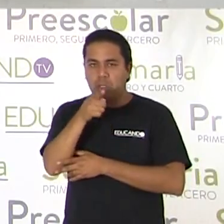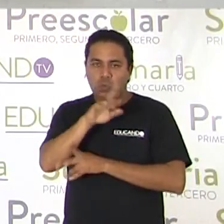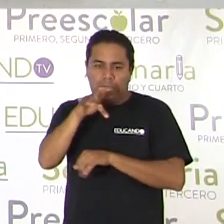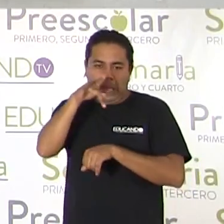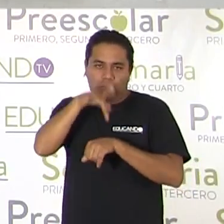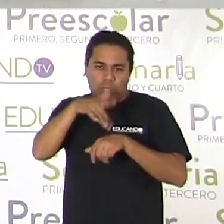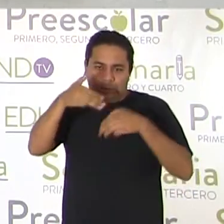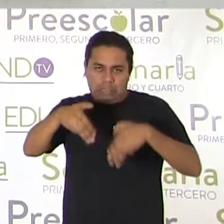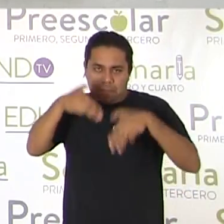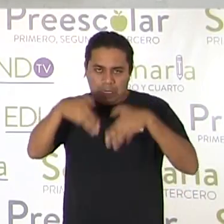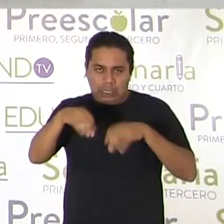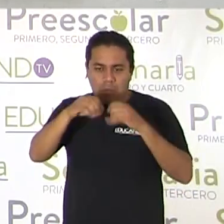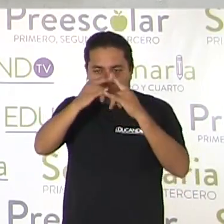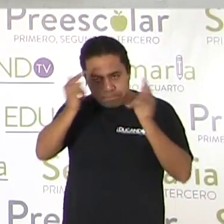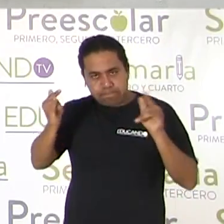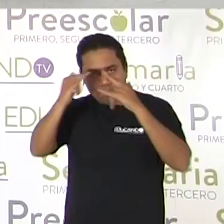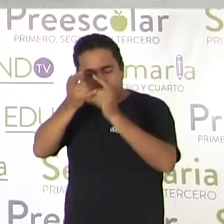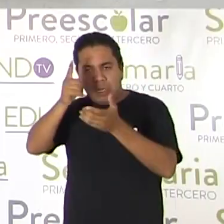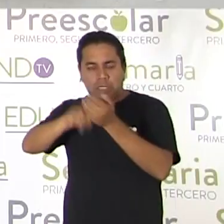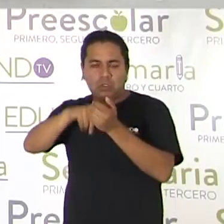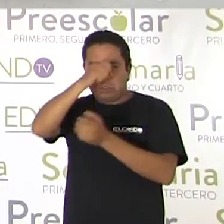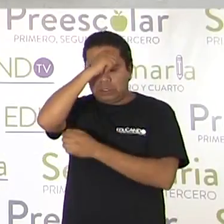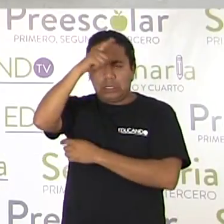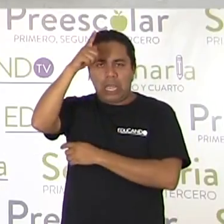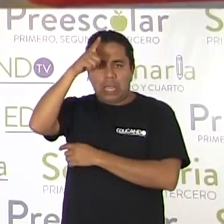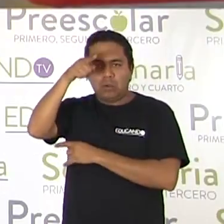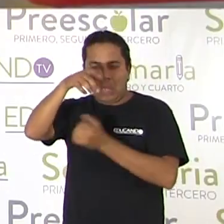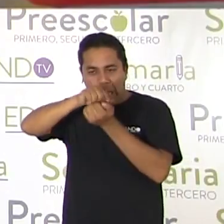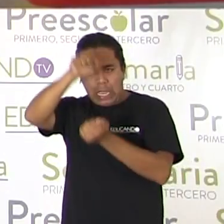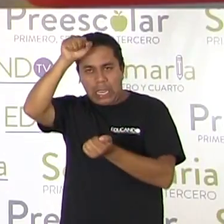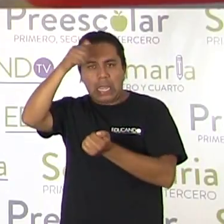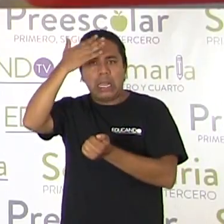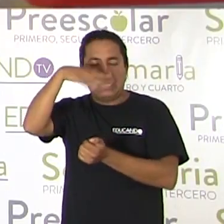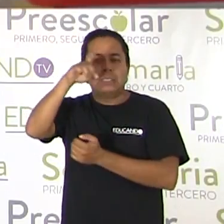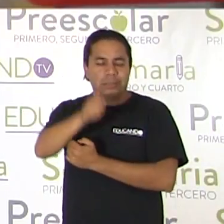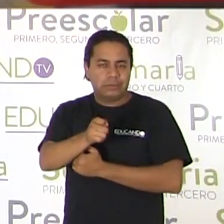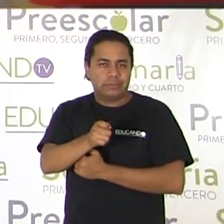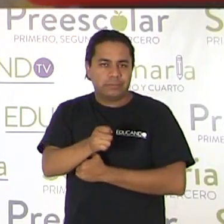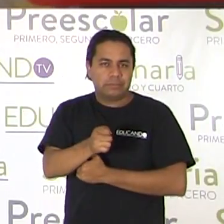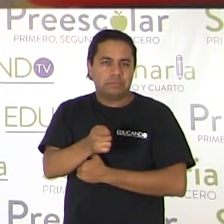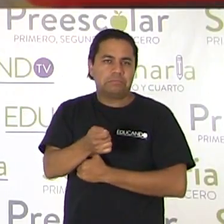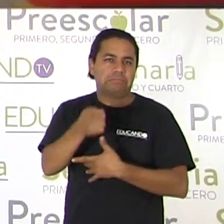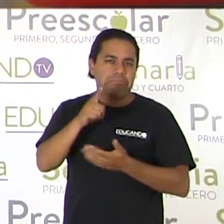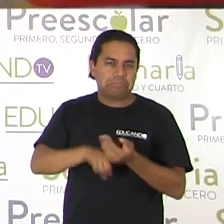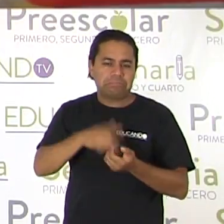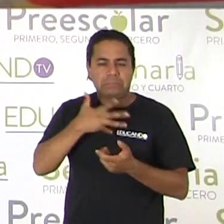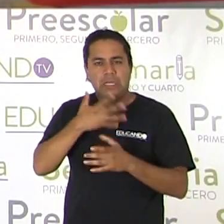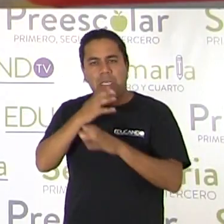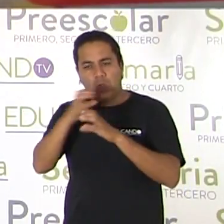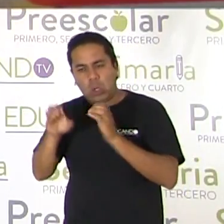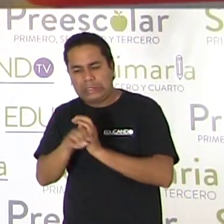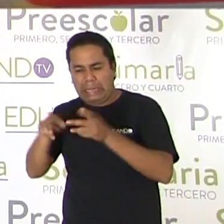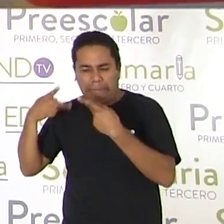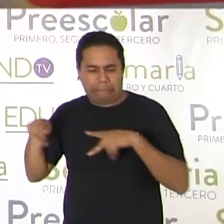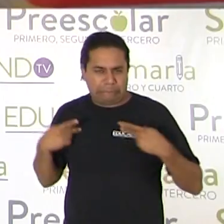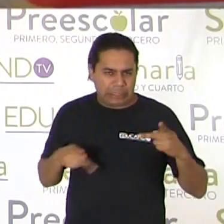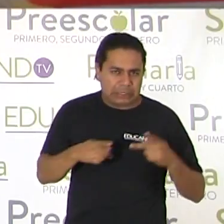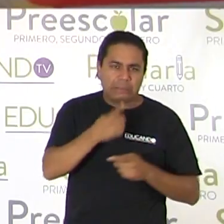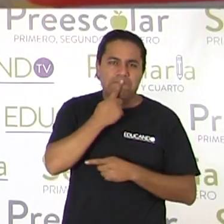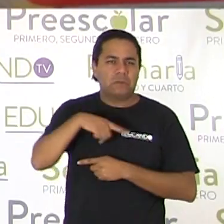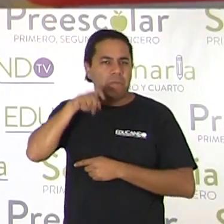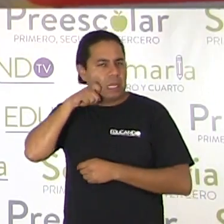mercado o si has ido a alguno de esos mercados de Tlacolula, seguramente podrás estar viendo muchísimas cosas que venden ahí.